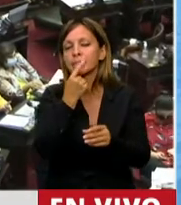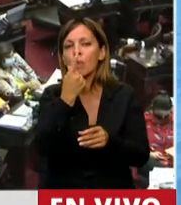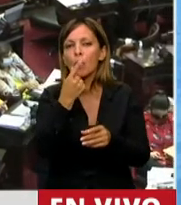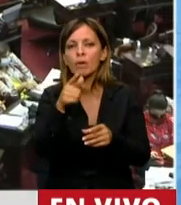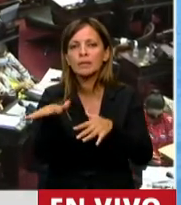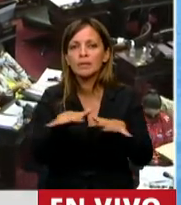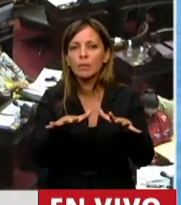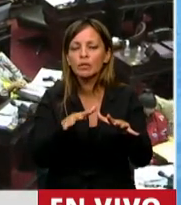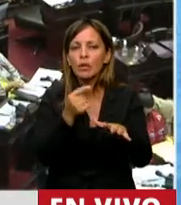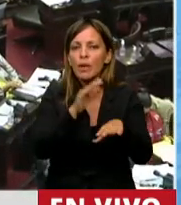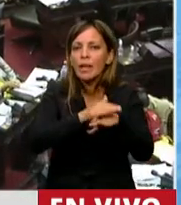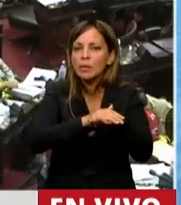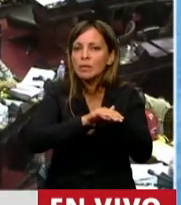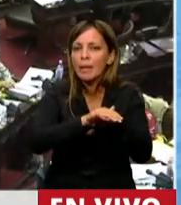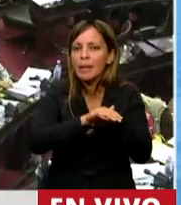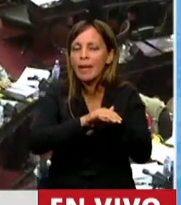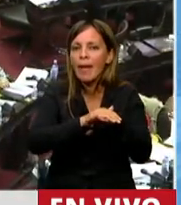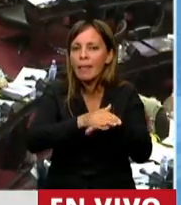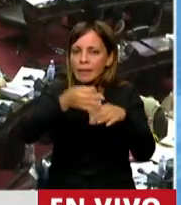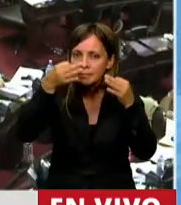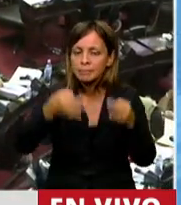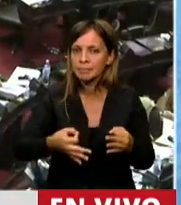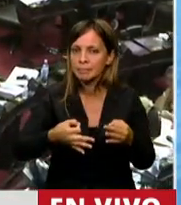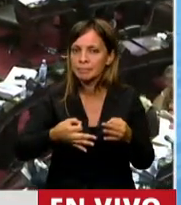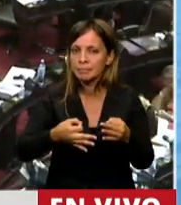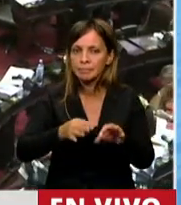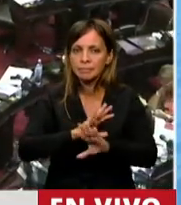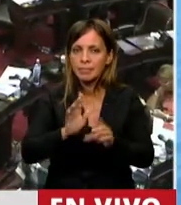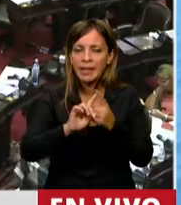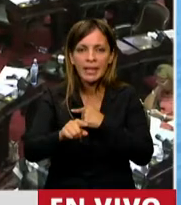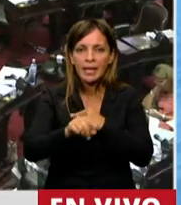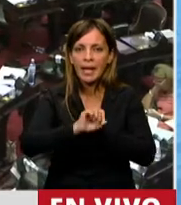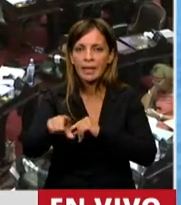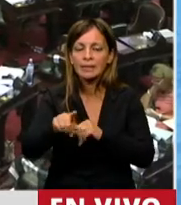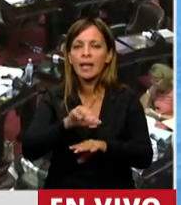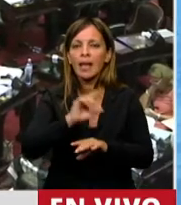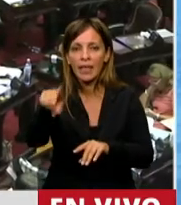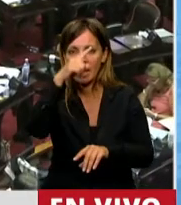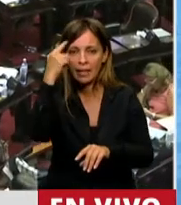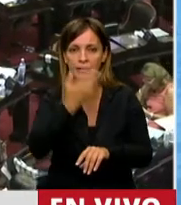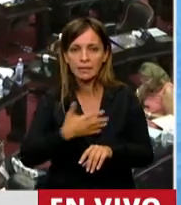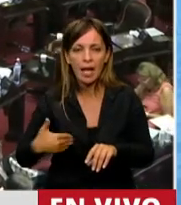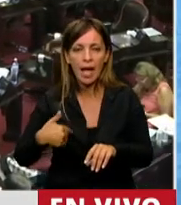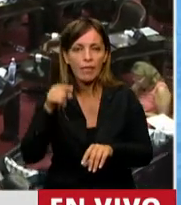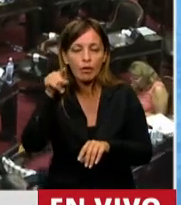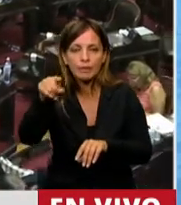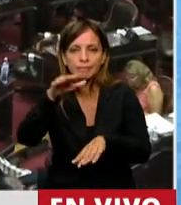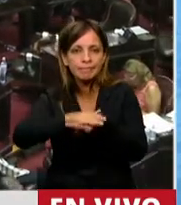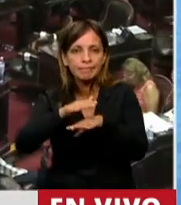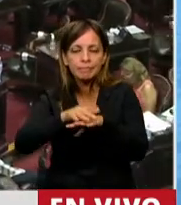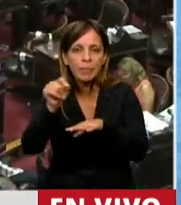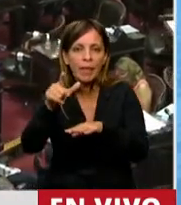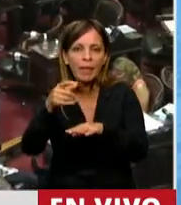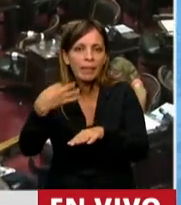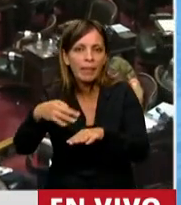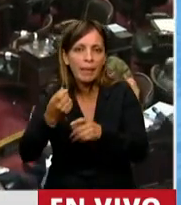cuenta de una responsabilidad objetiva, directa y actual irregular del Estado como fuente u origen del deber